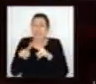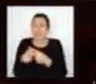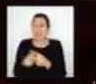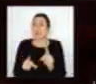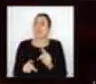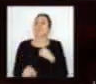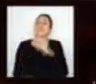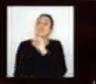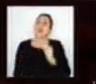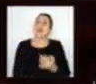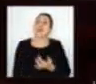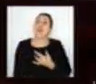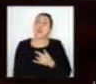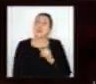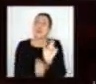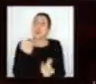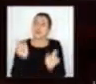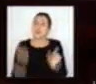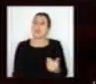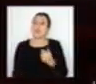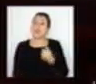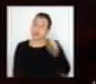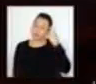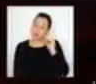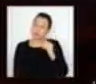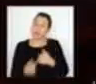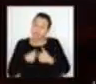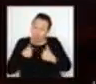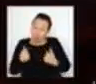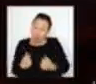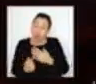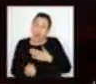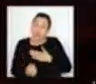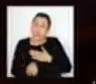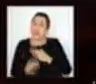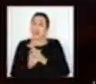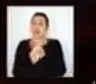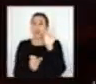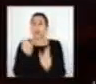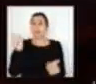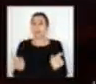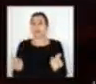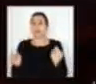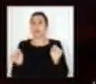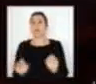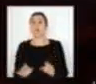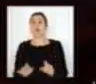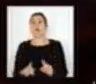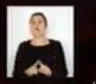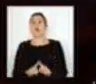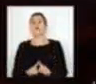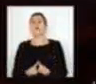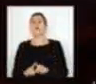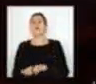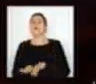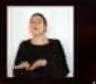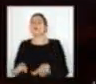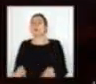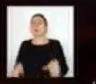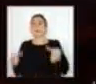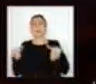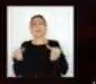creo que de corazón a corazón nadie se puede hacer a un lado respecto de la aprobación de